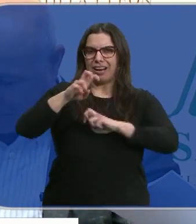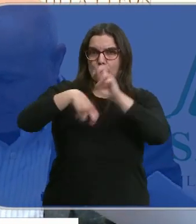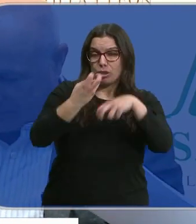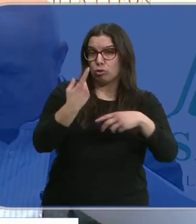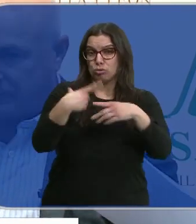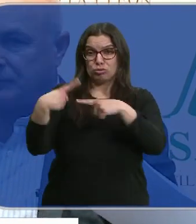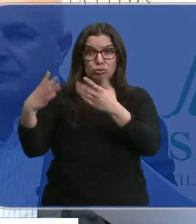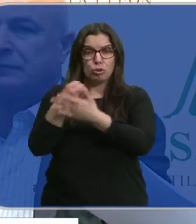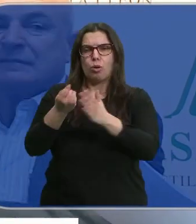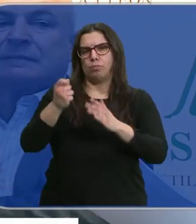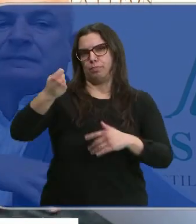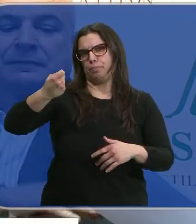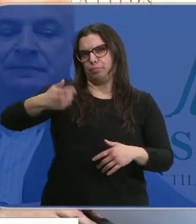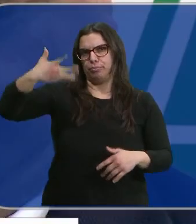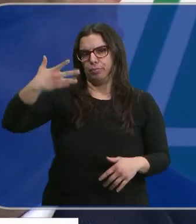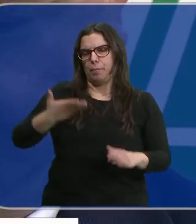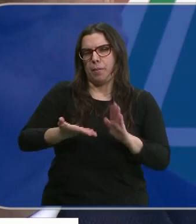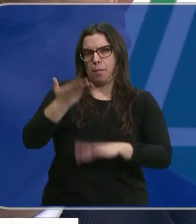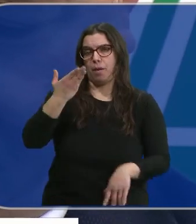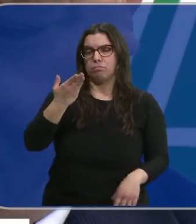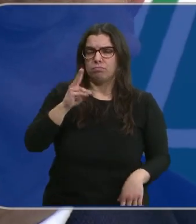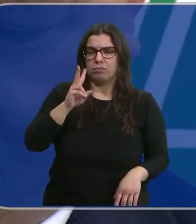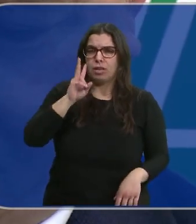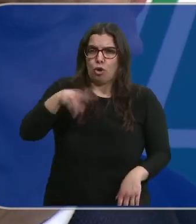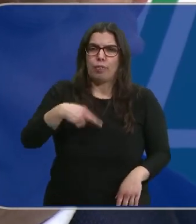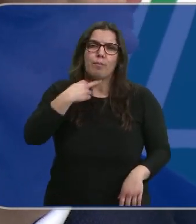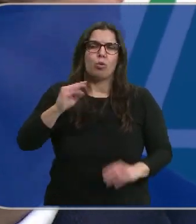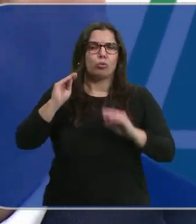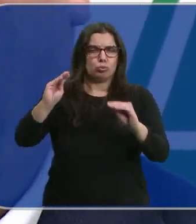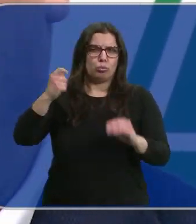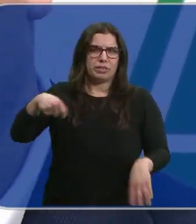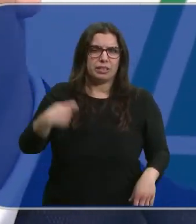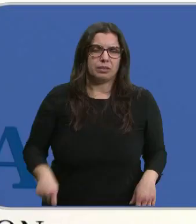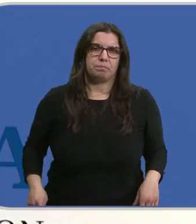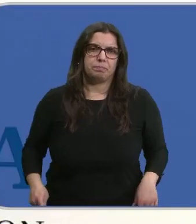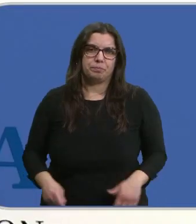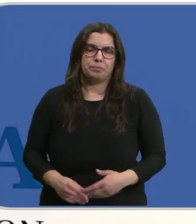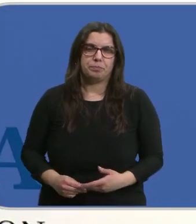se encarezcan todavía más. Así lo ha reconocido su presidente.